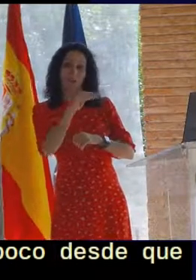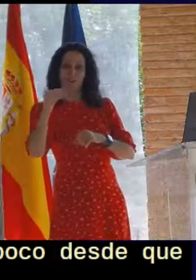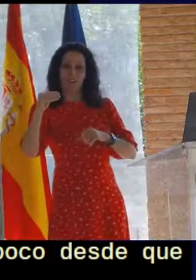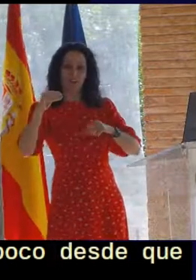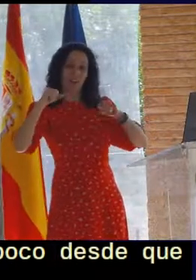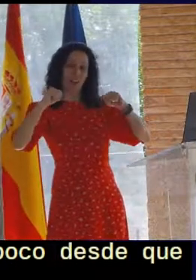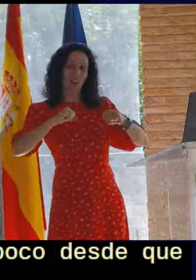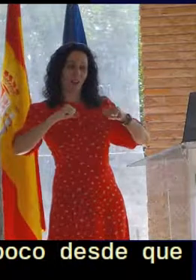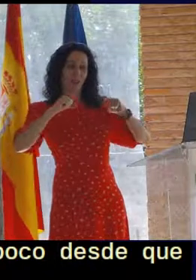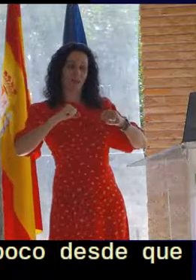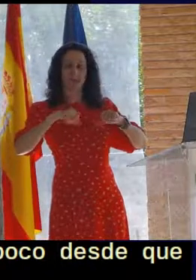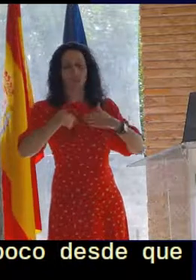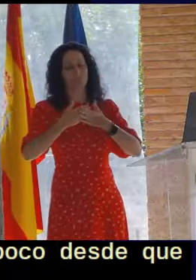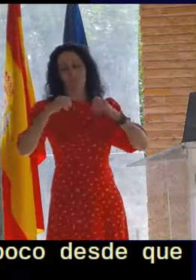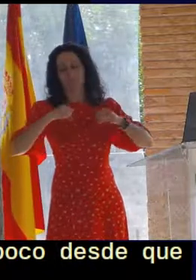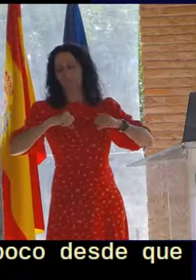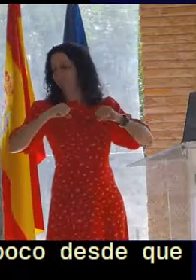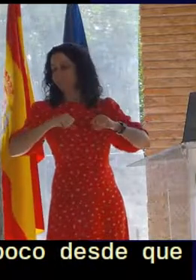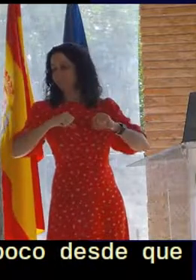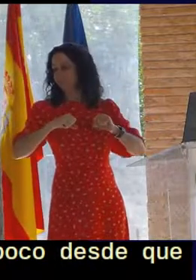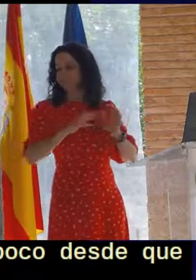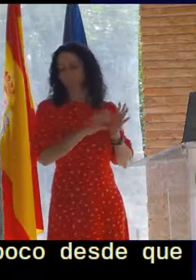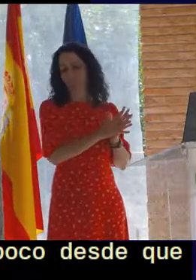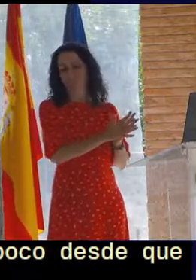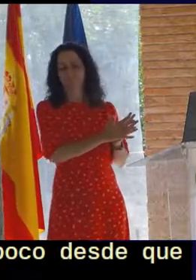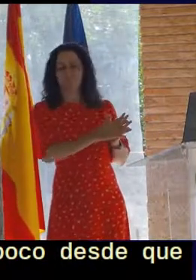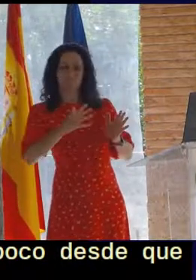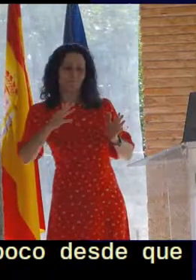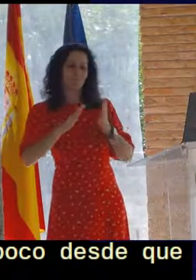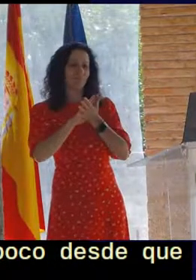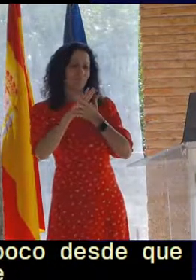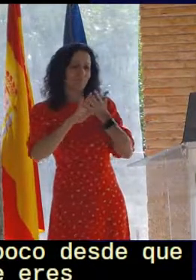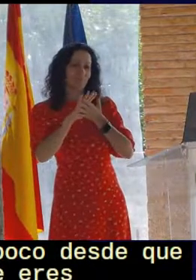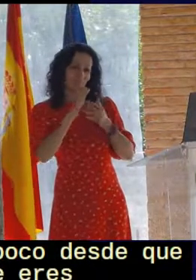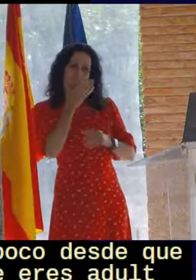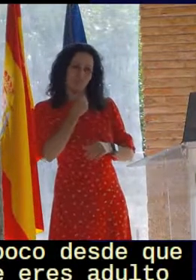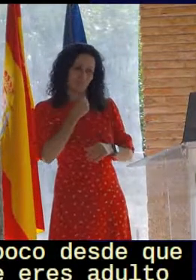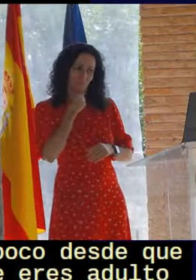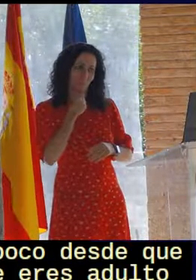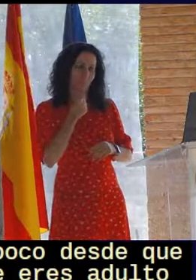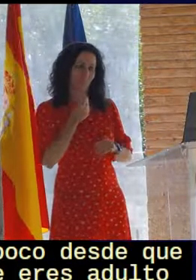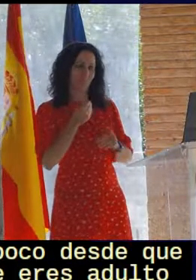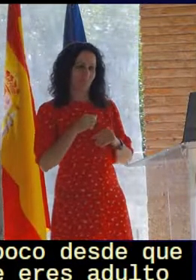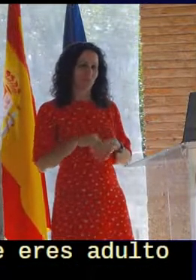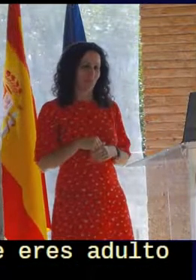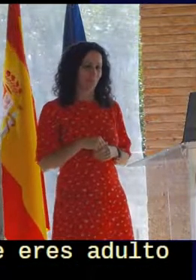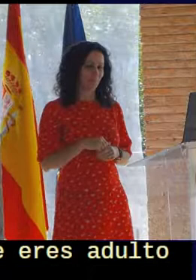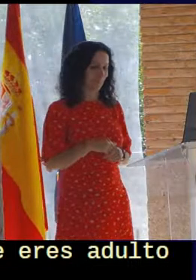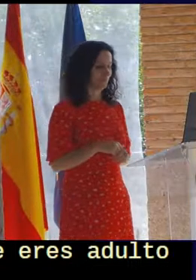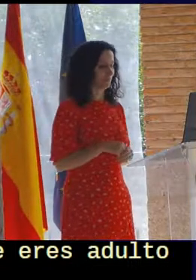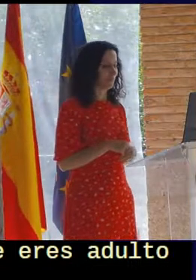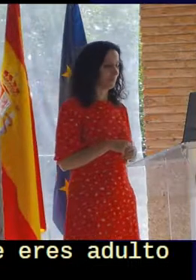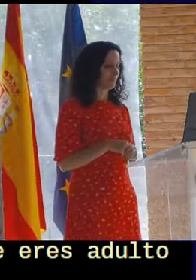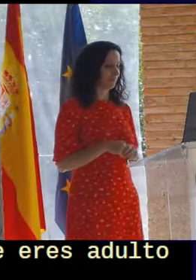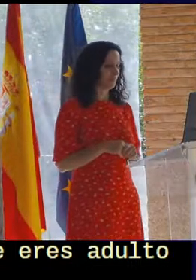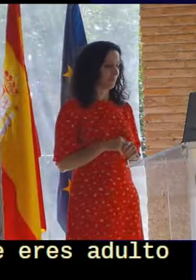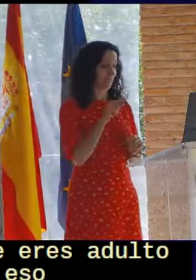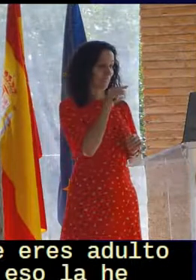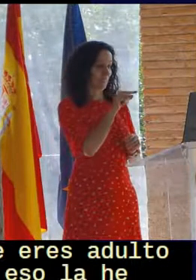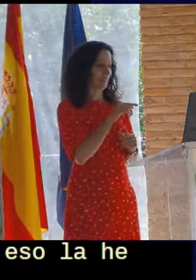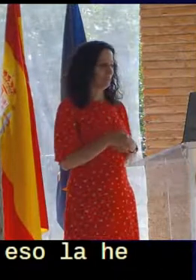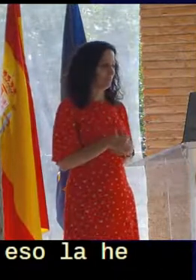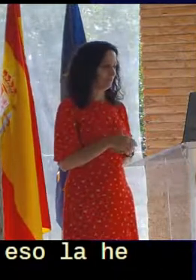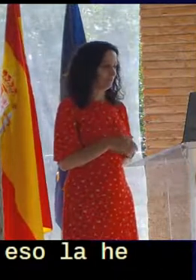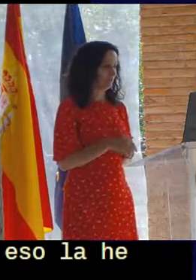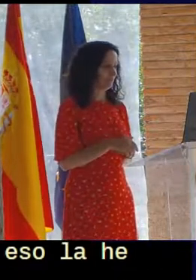niño eh te va acompañando hasta que hasta que eres adulto y a mí me ha parecido una frase muy bonita y por eso la he puesto